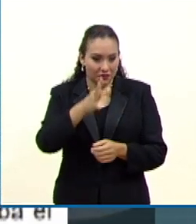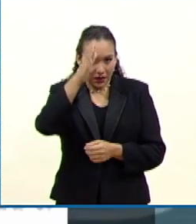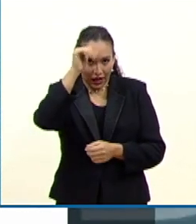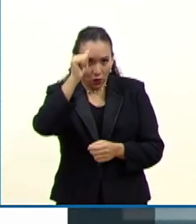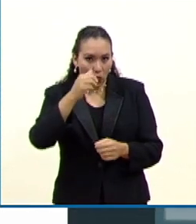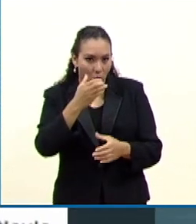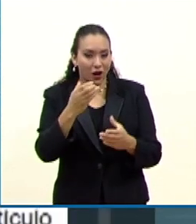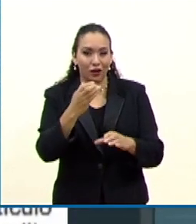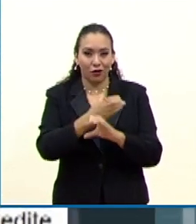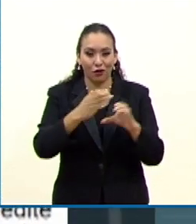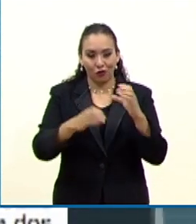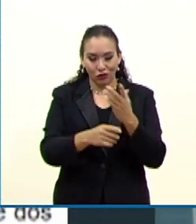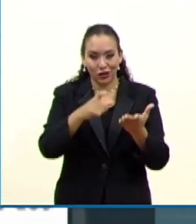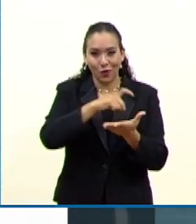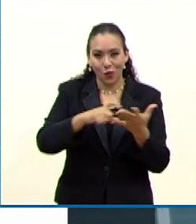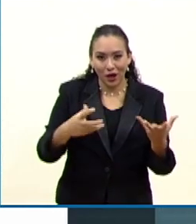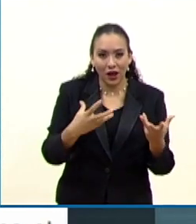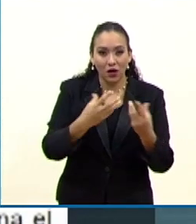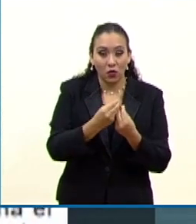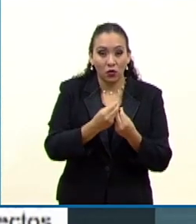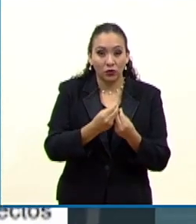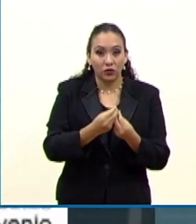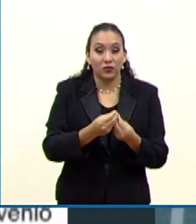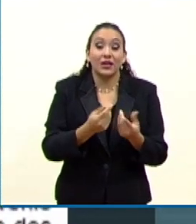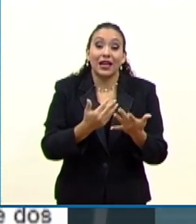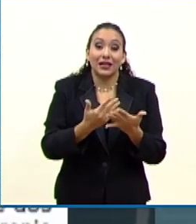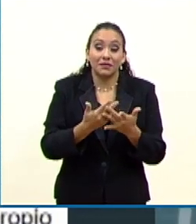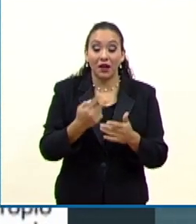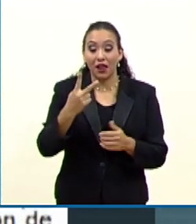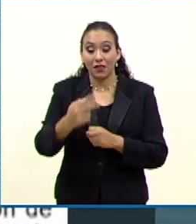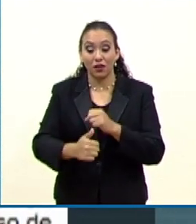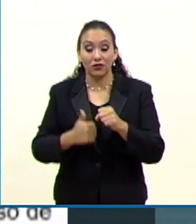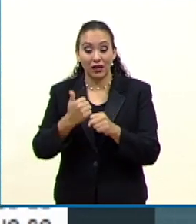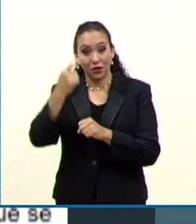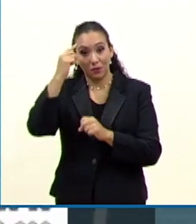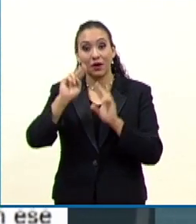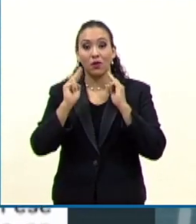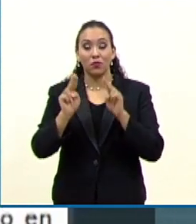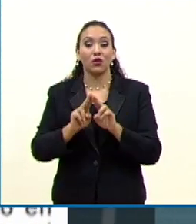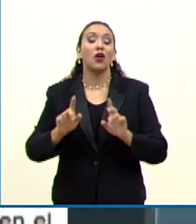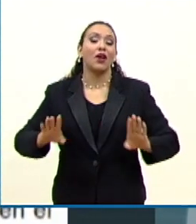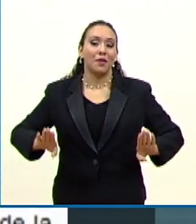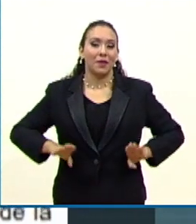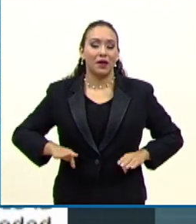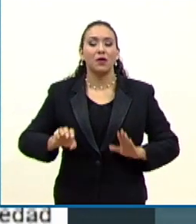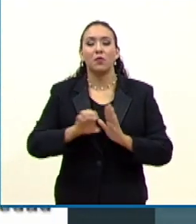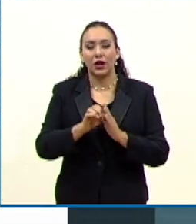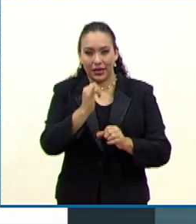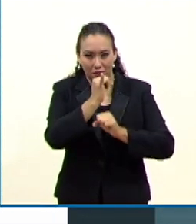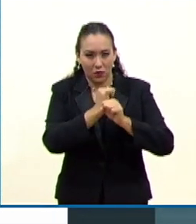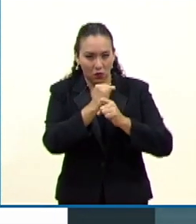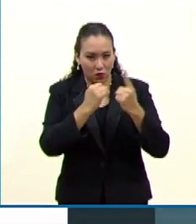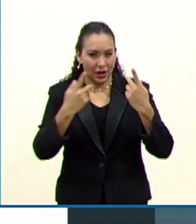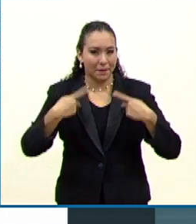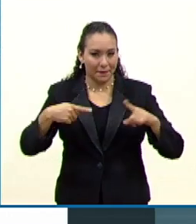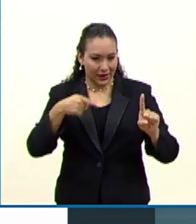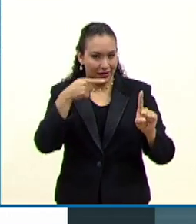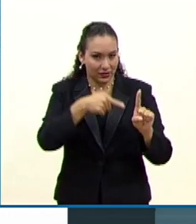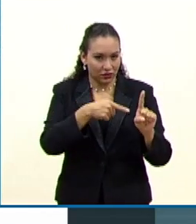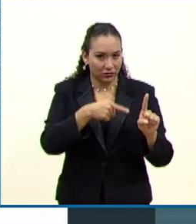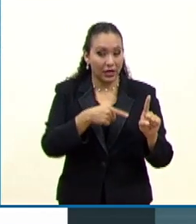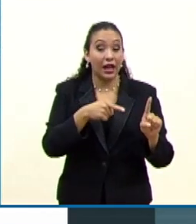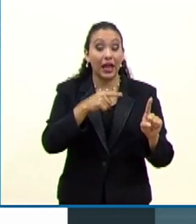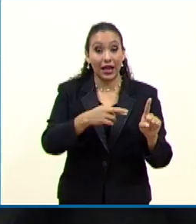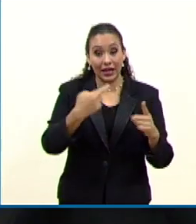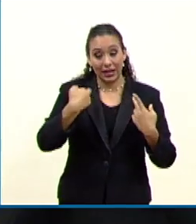acredite un concubinato con otra persona por más de 2 años. Lo anterior al revisar el caso de una persona que en su carácter de albacea